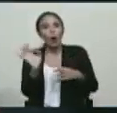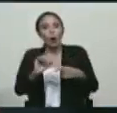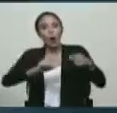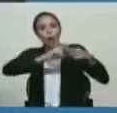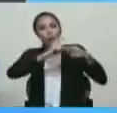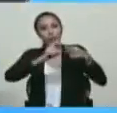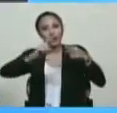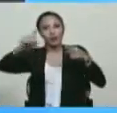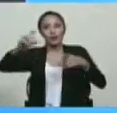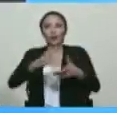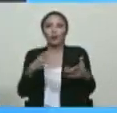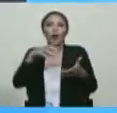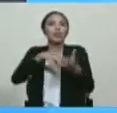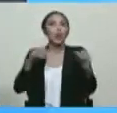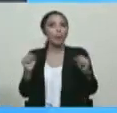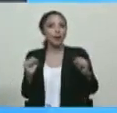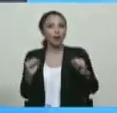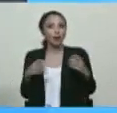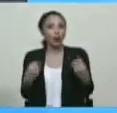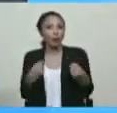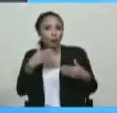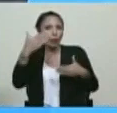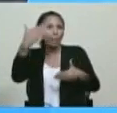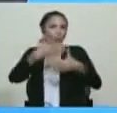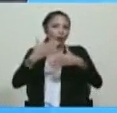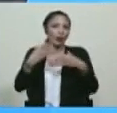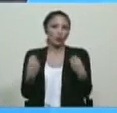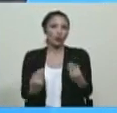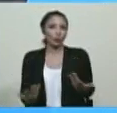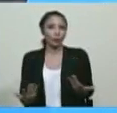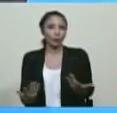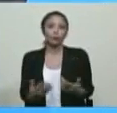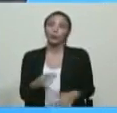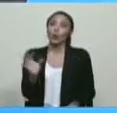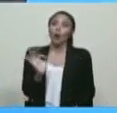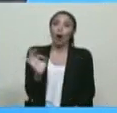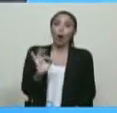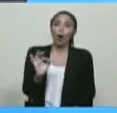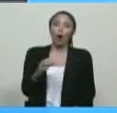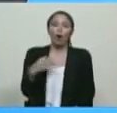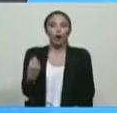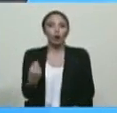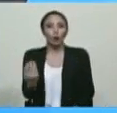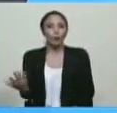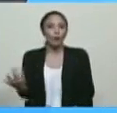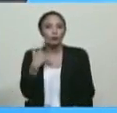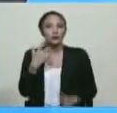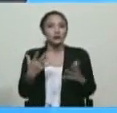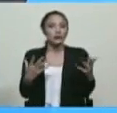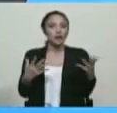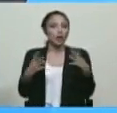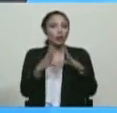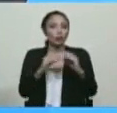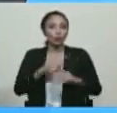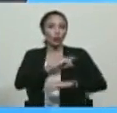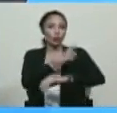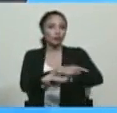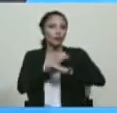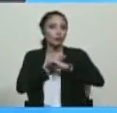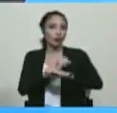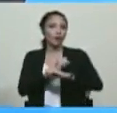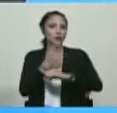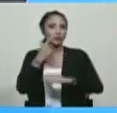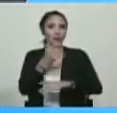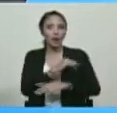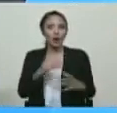que tiene nuestro país en el estado Mérida? ¿O cómo van a poder con la fuerza indomable? Es la fuerza universal